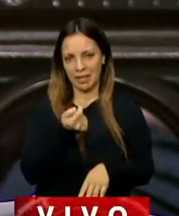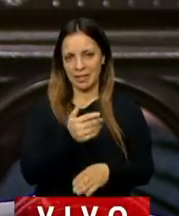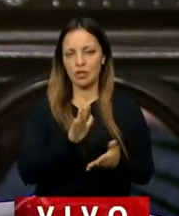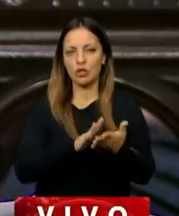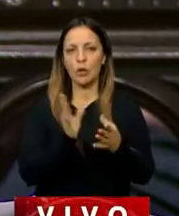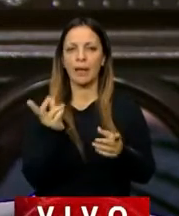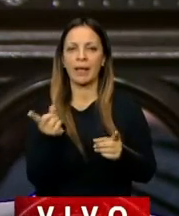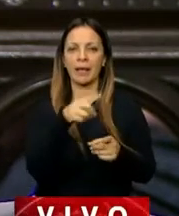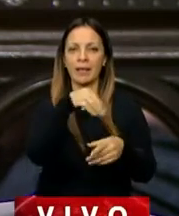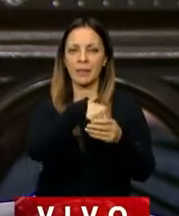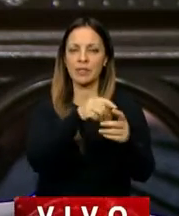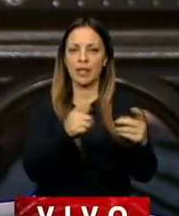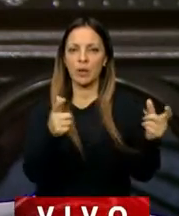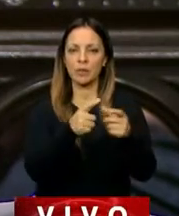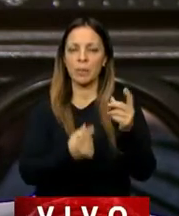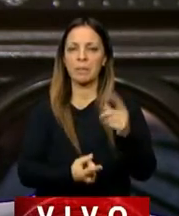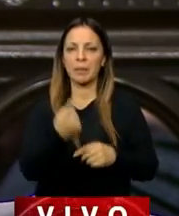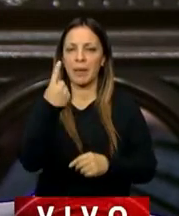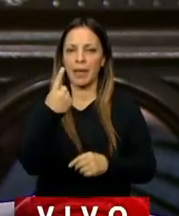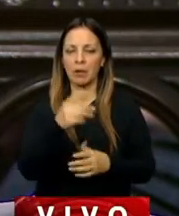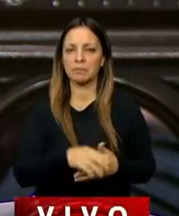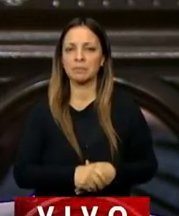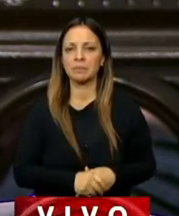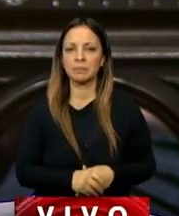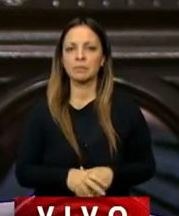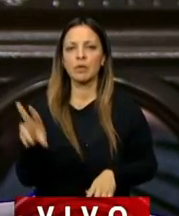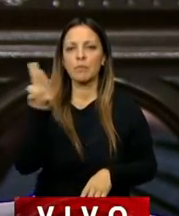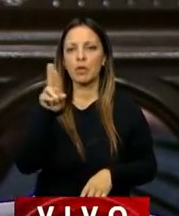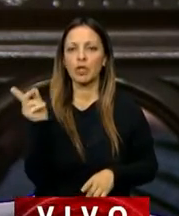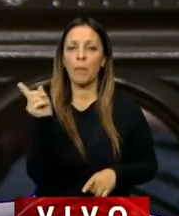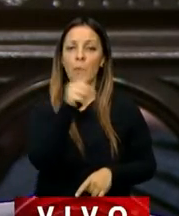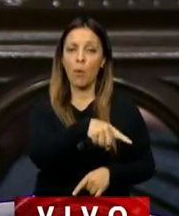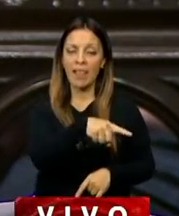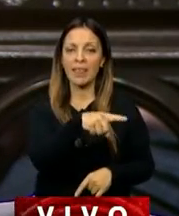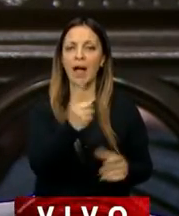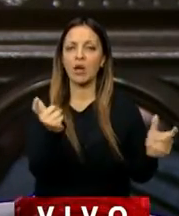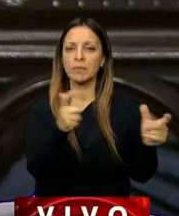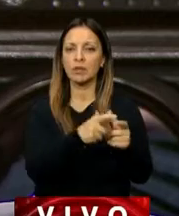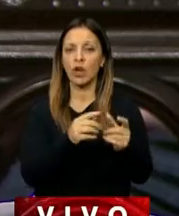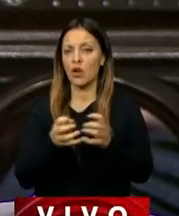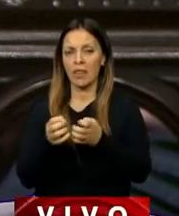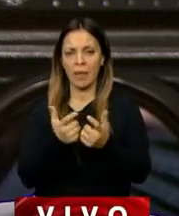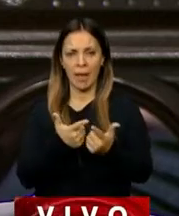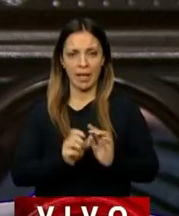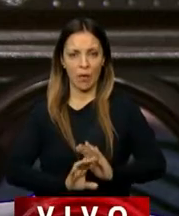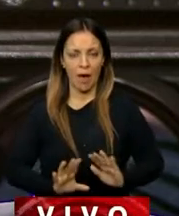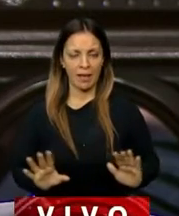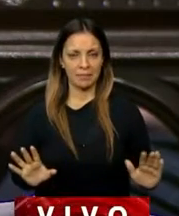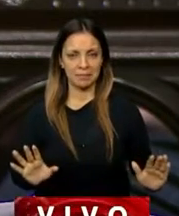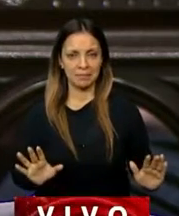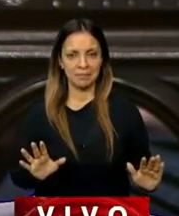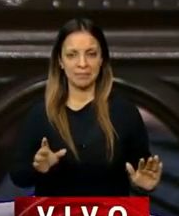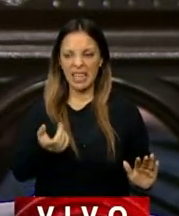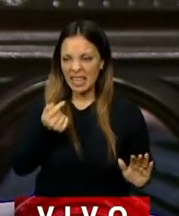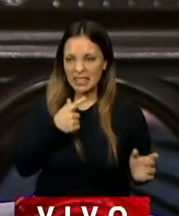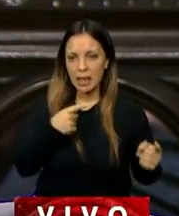intervención de la comisión. En primer lugar, las mociones, y en este caso la moción de vuelta a comisión, tampoco se debaten, ¿no? Y se estaba